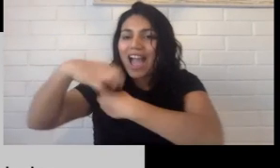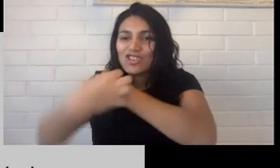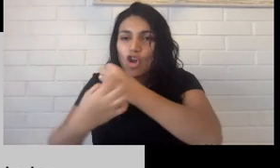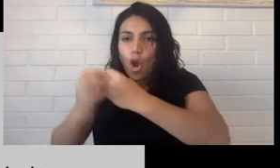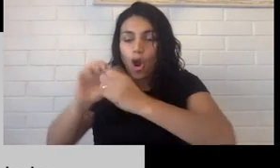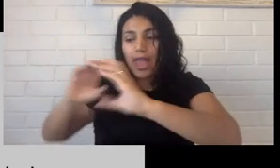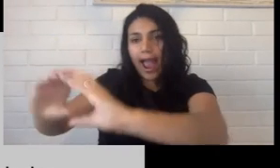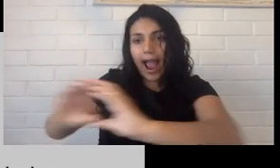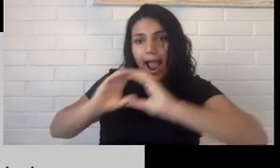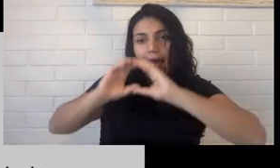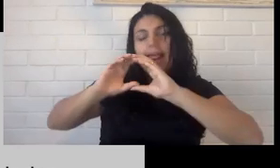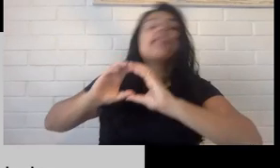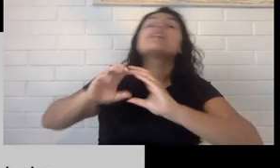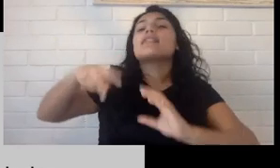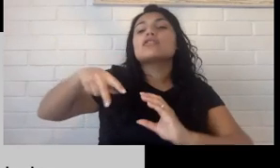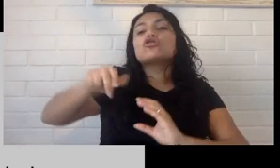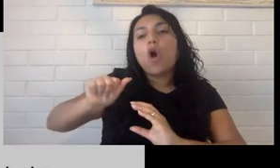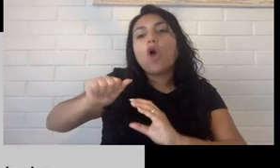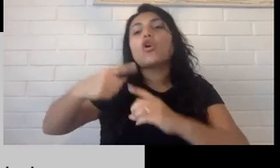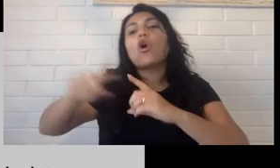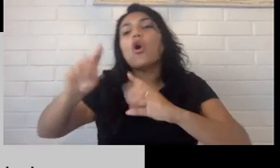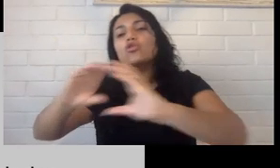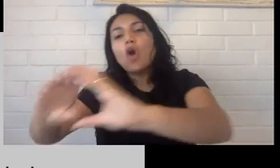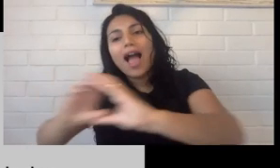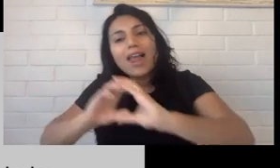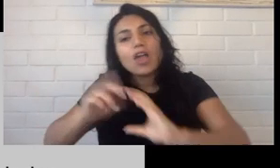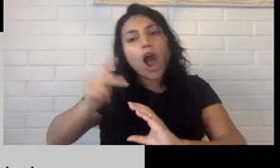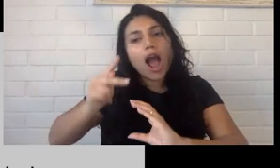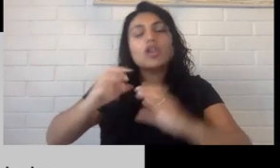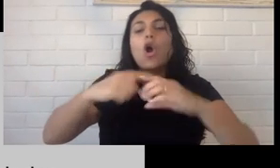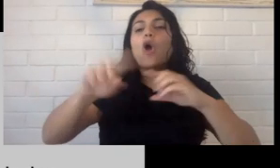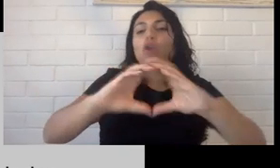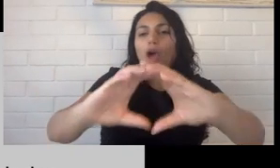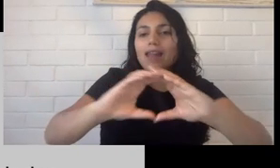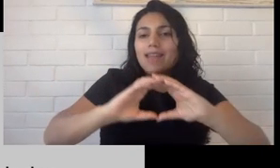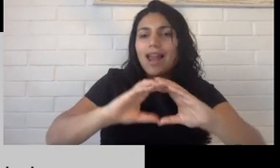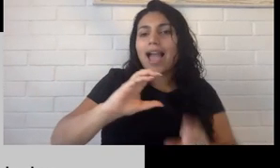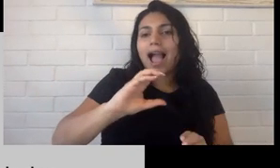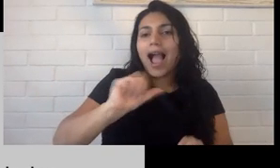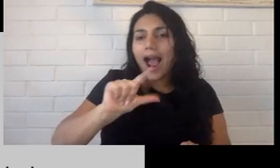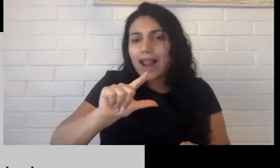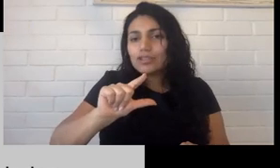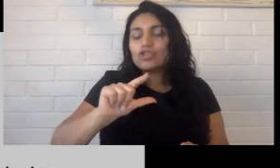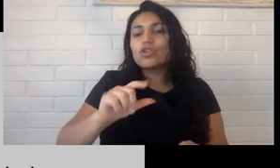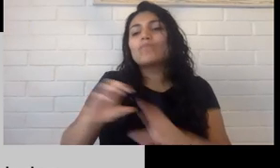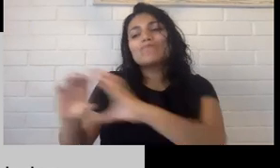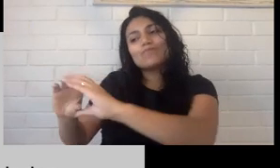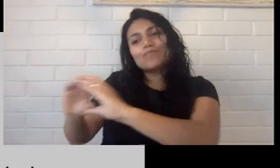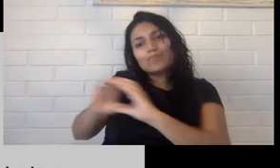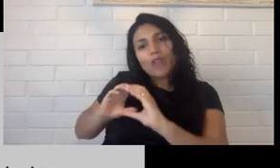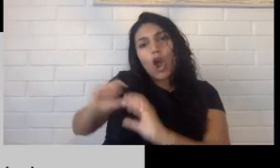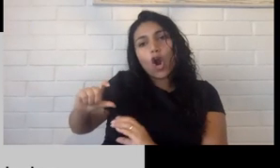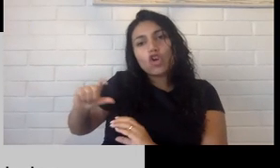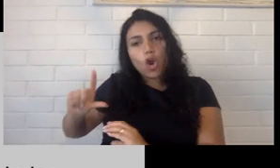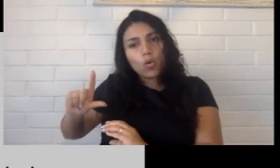canales iónicos de sodio, canales iónicos de potasio, canales iónicos de calcio, por ejemplo, canales iónicos de cloruro,